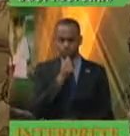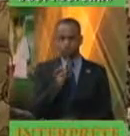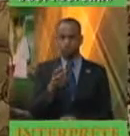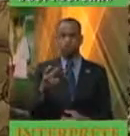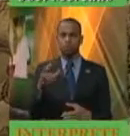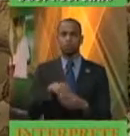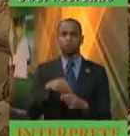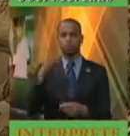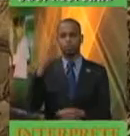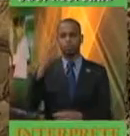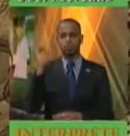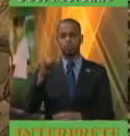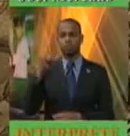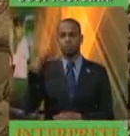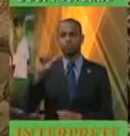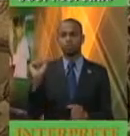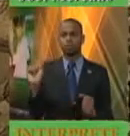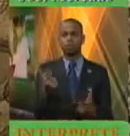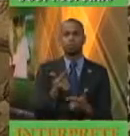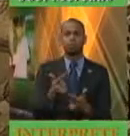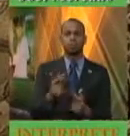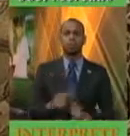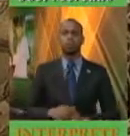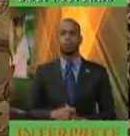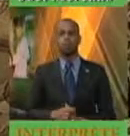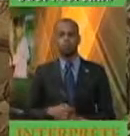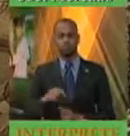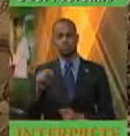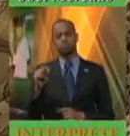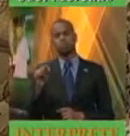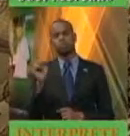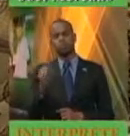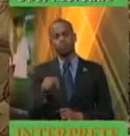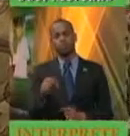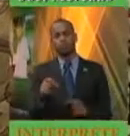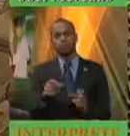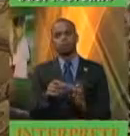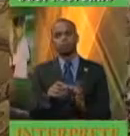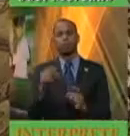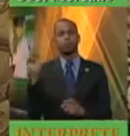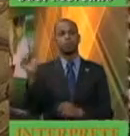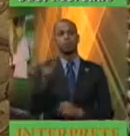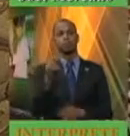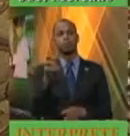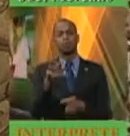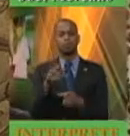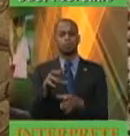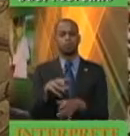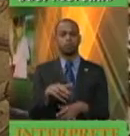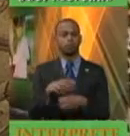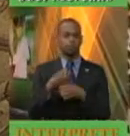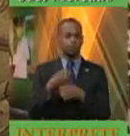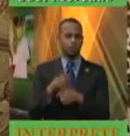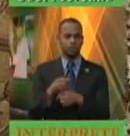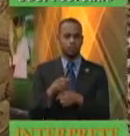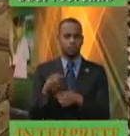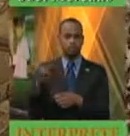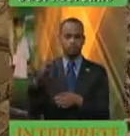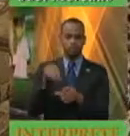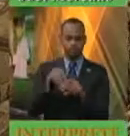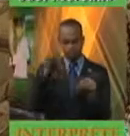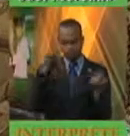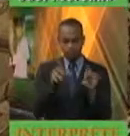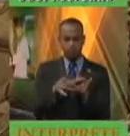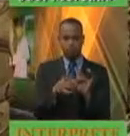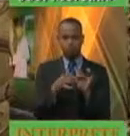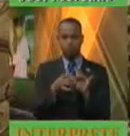que es para todo, es un beneficio para todo, hay que ir de la mano. Aquellos aspirantes que no participaron de este acuerdo